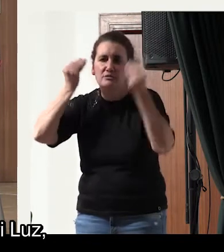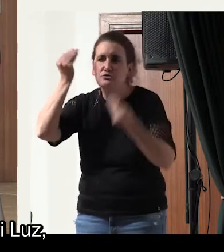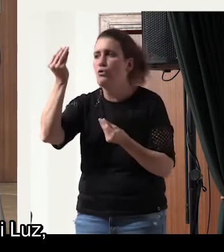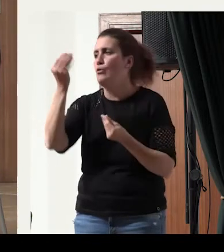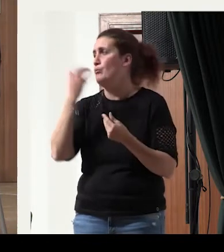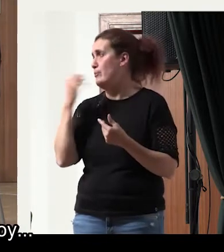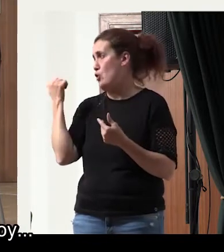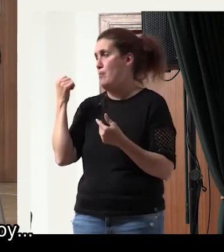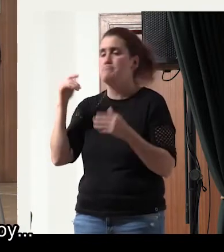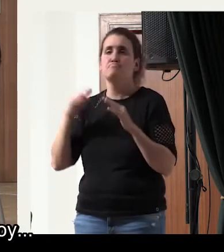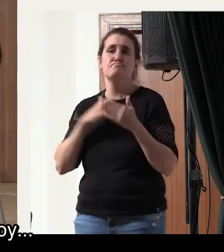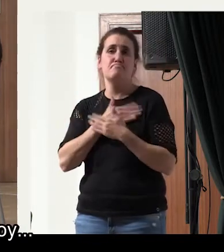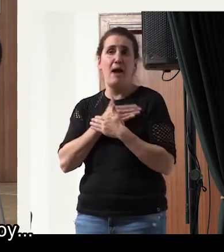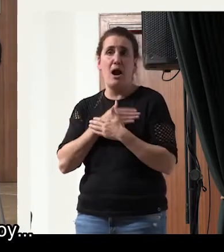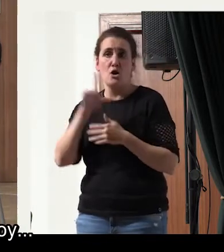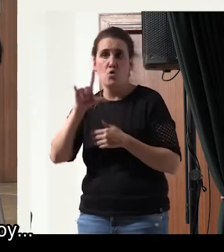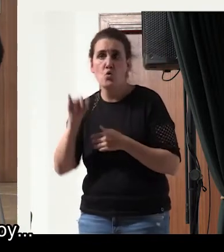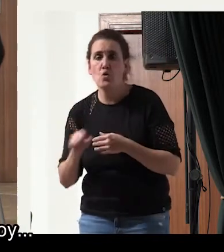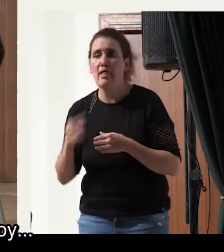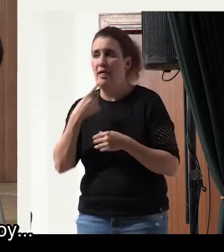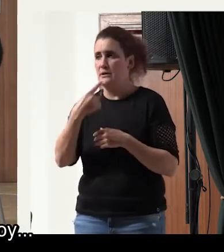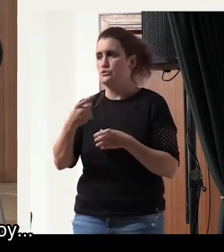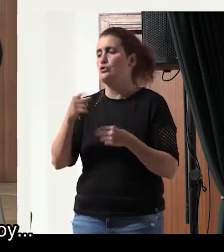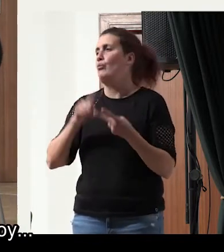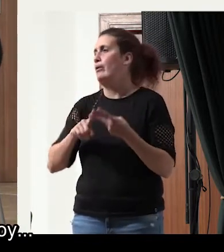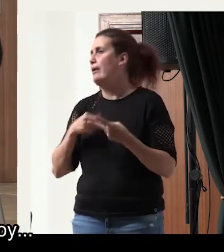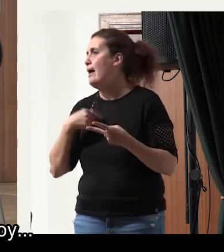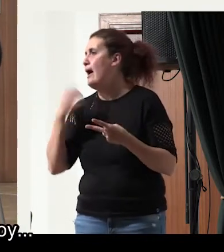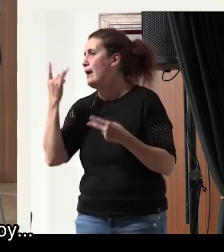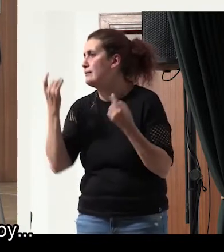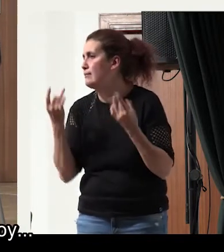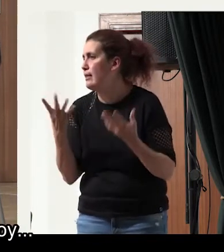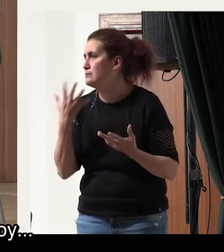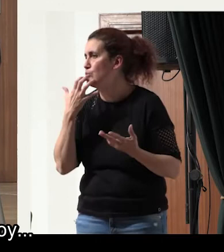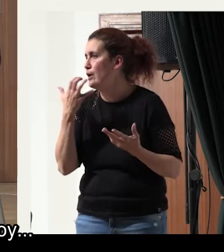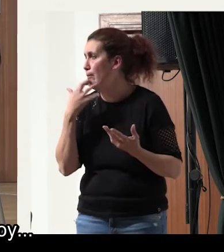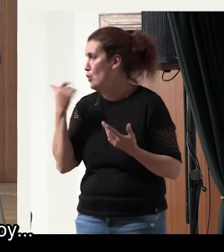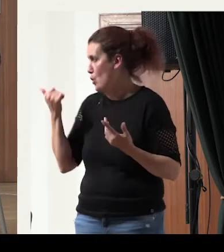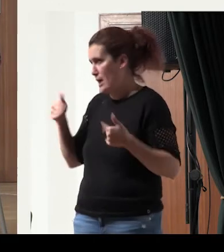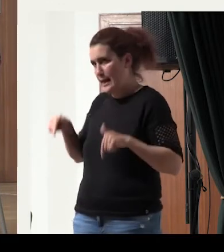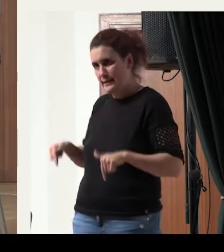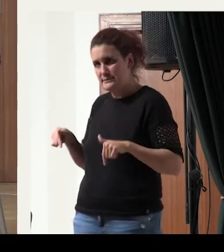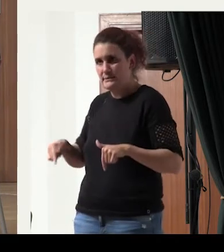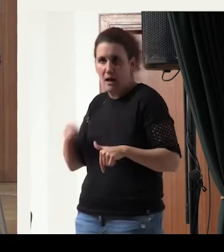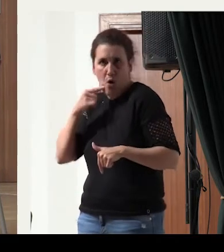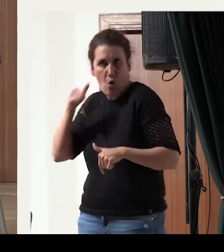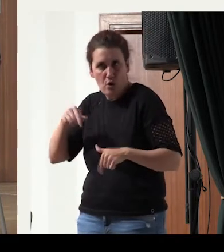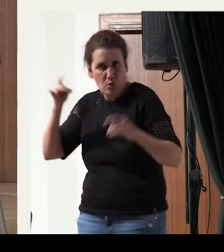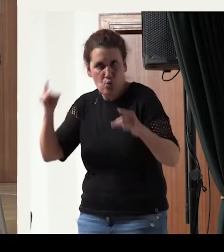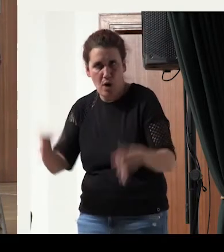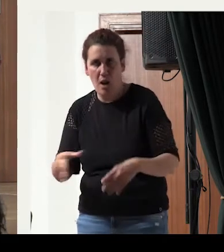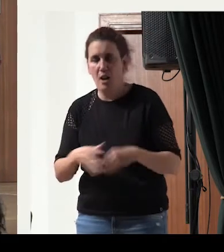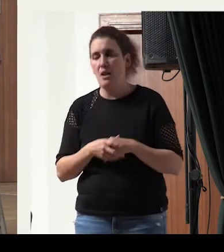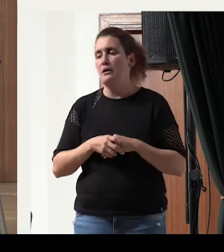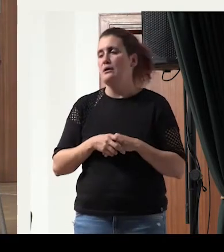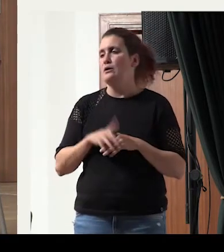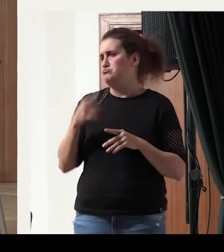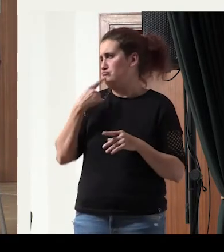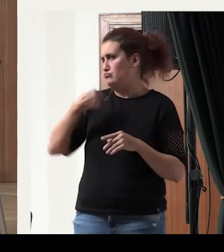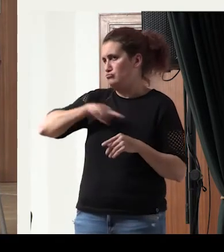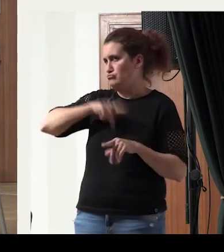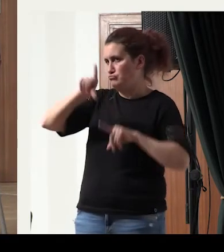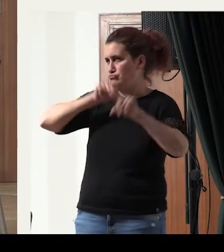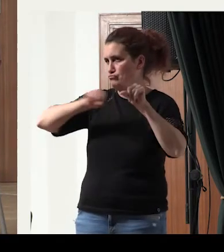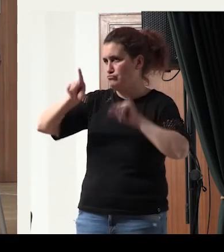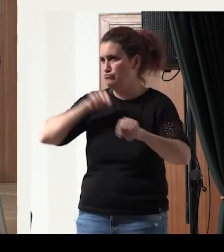Mariluz, pueden ser actividades como por ejemplo esta que hemos tenido hoy, en fin, lo que decidamos.